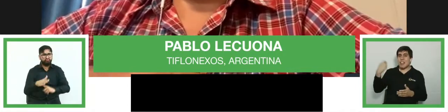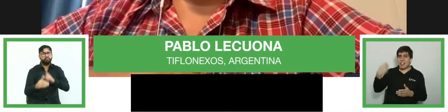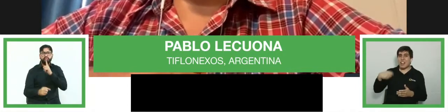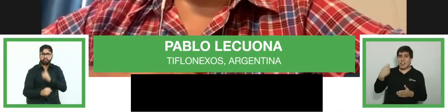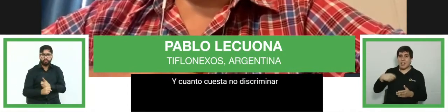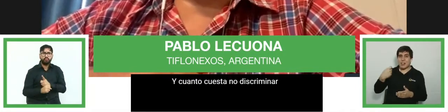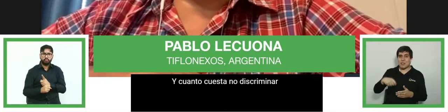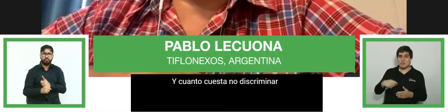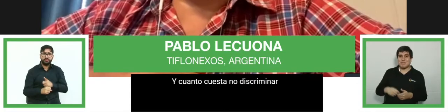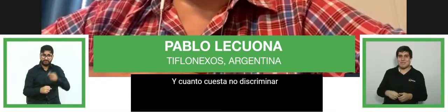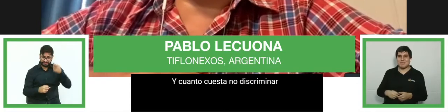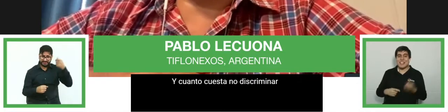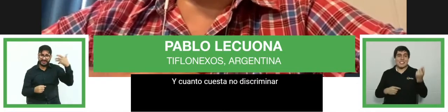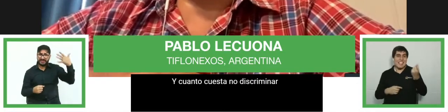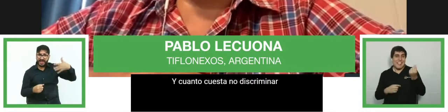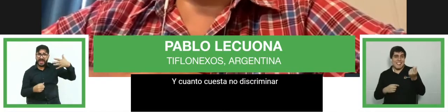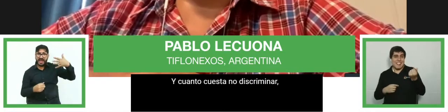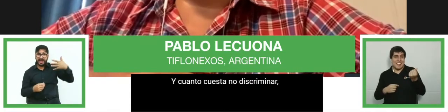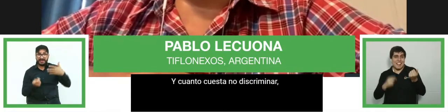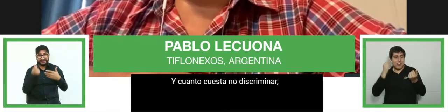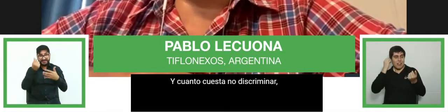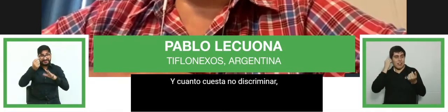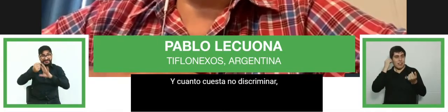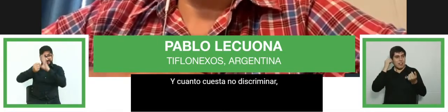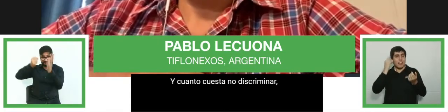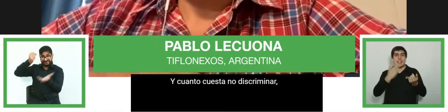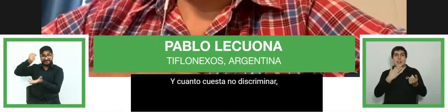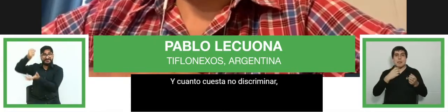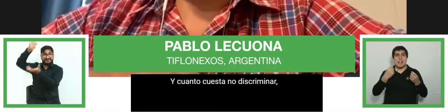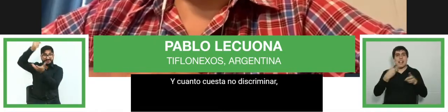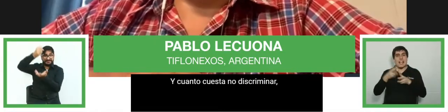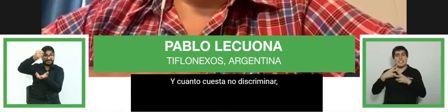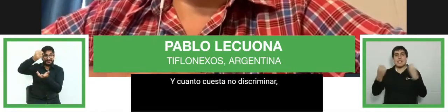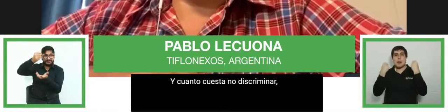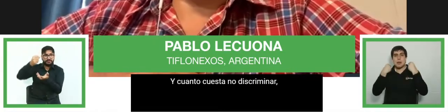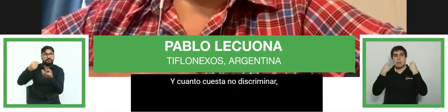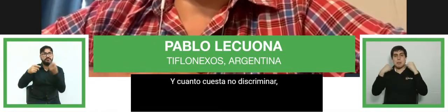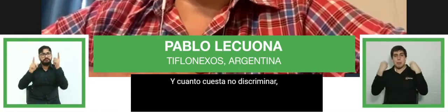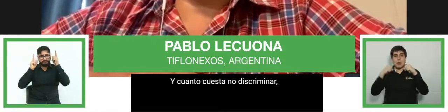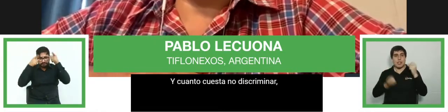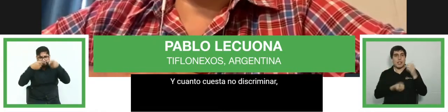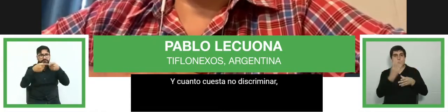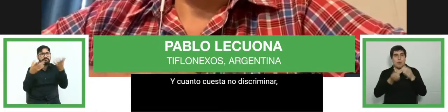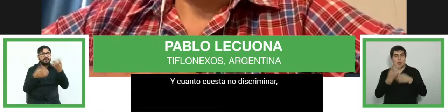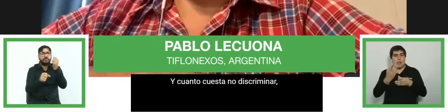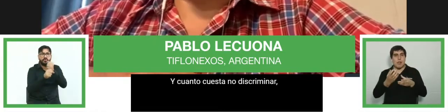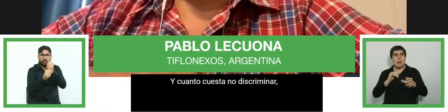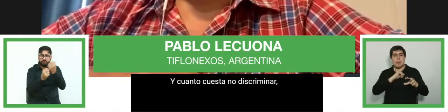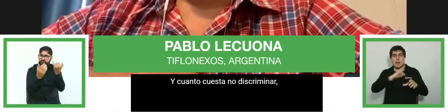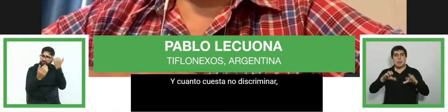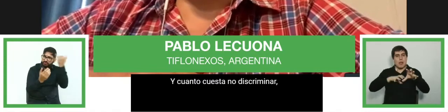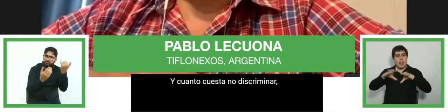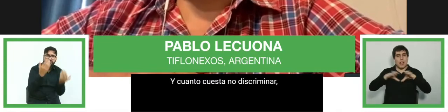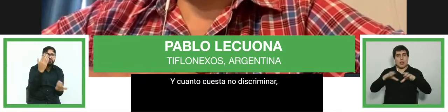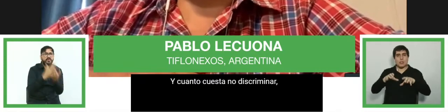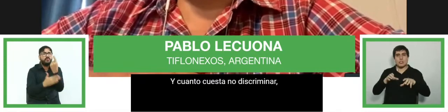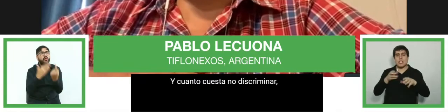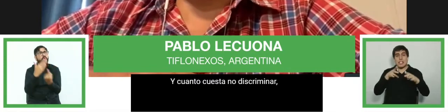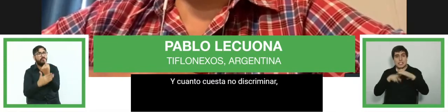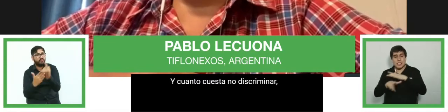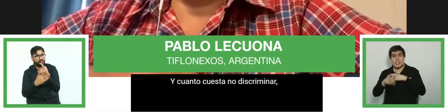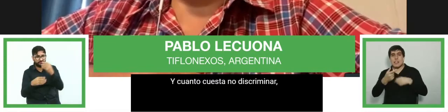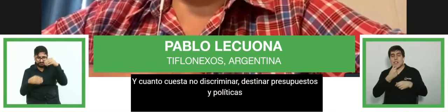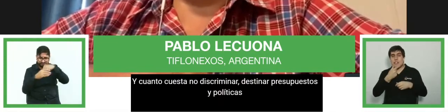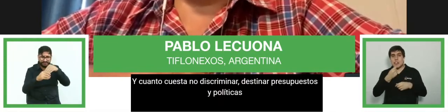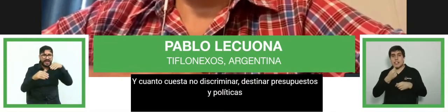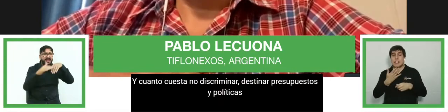destinar presupuestos y generar políticas que faciliten el hacer los materiales accesibles. Que faciliten incluso que las